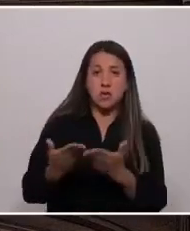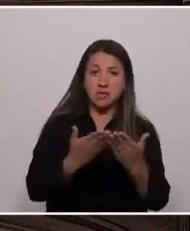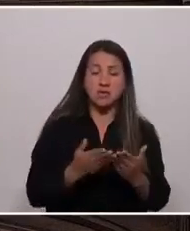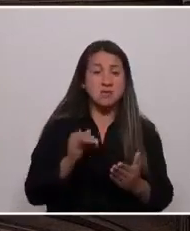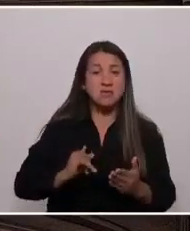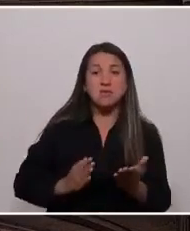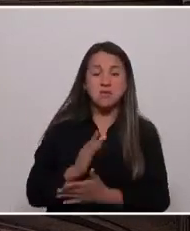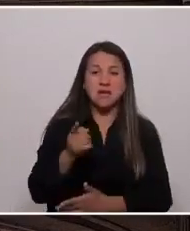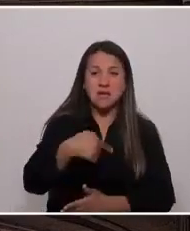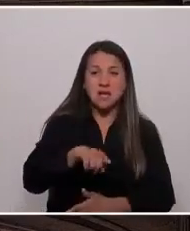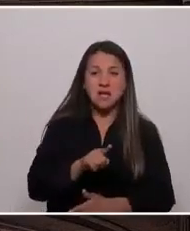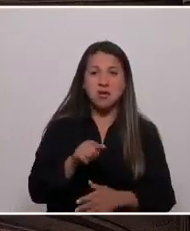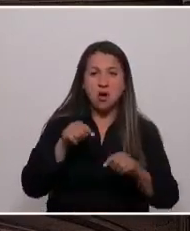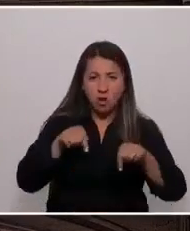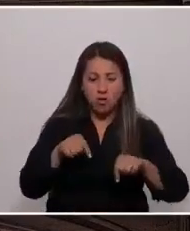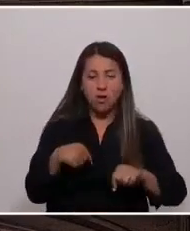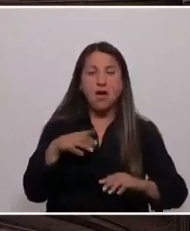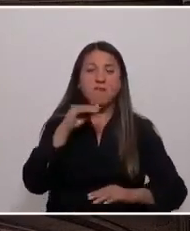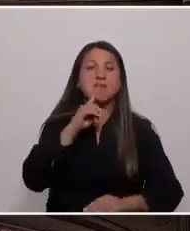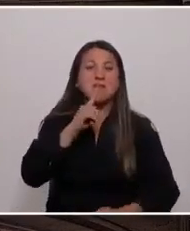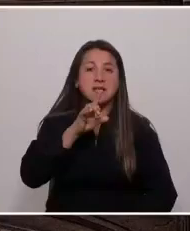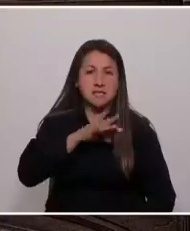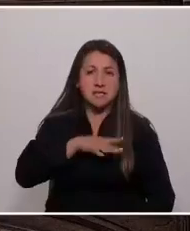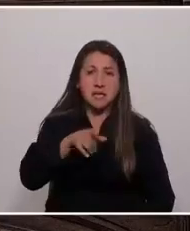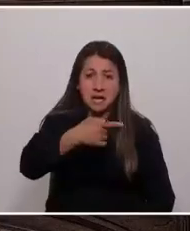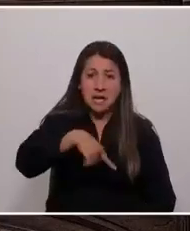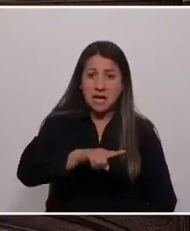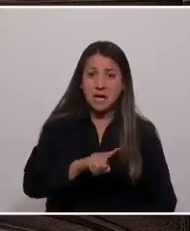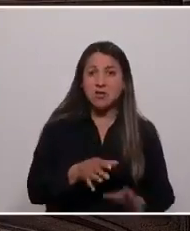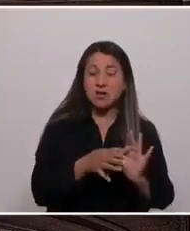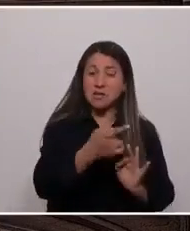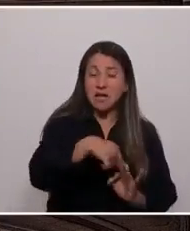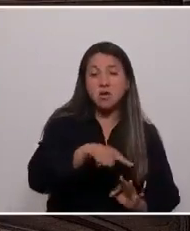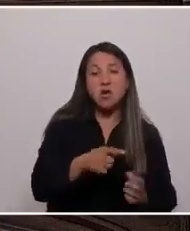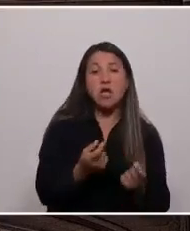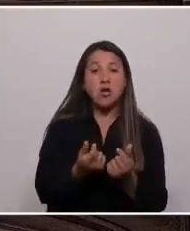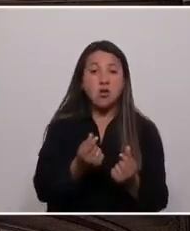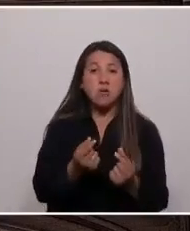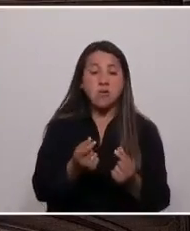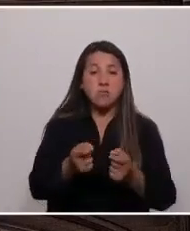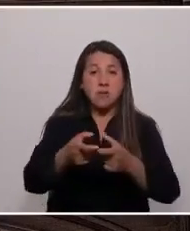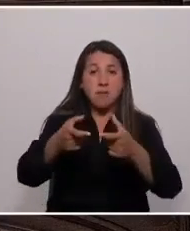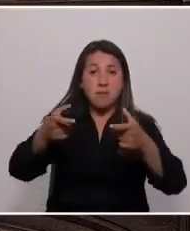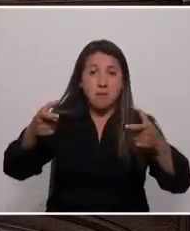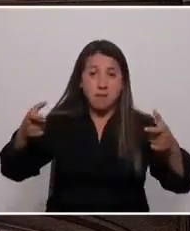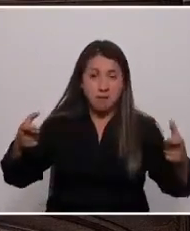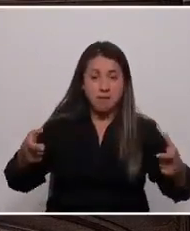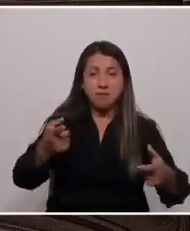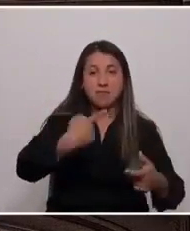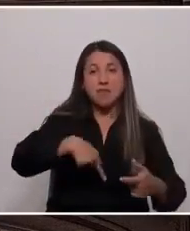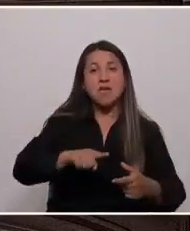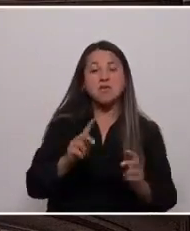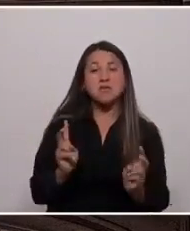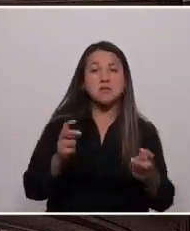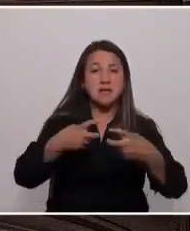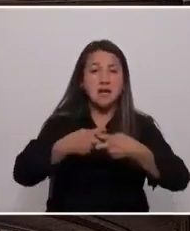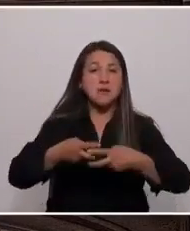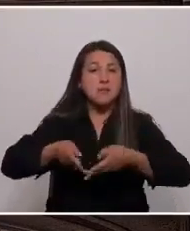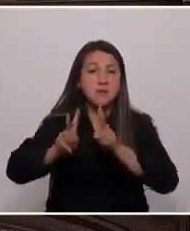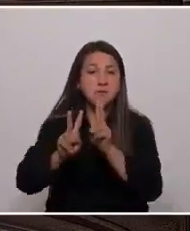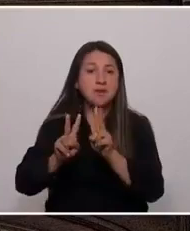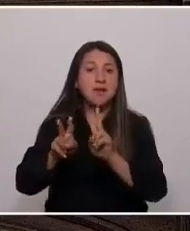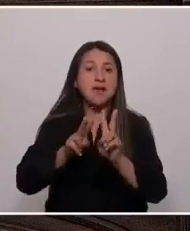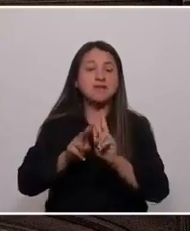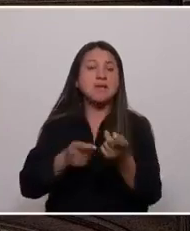de chile quienes son la matriz productiva de nuestra economía y tienen que verse subyugados a un sindicalismo que no le permite la negociación colectiva'